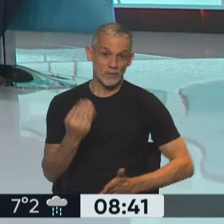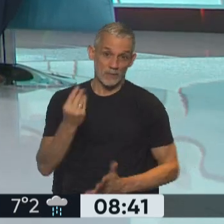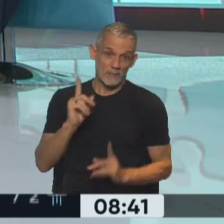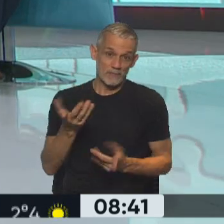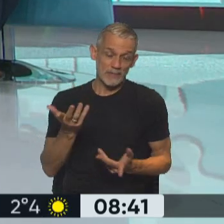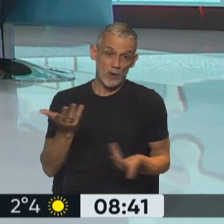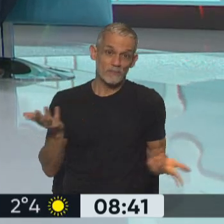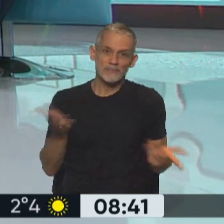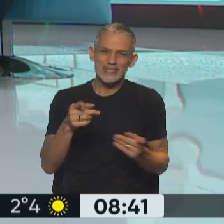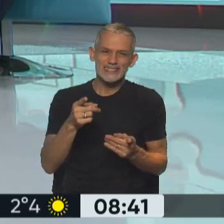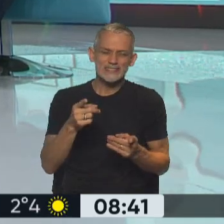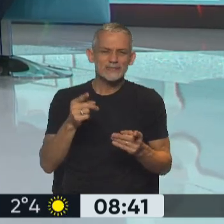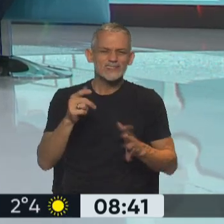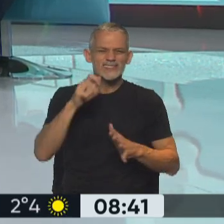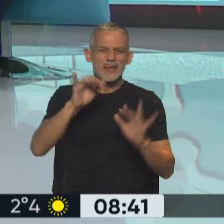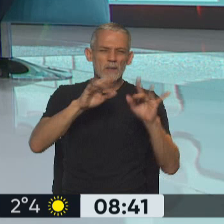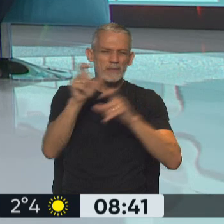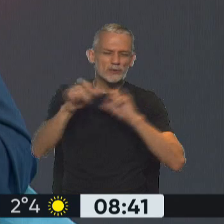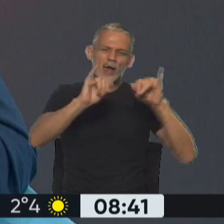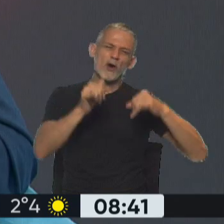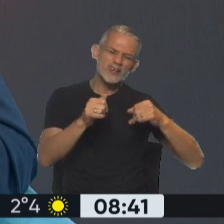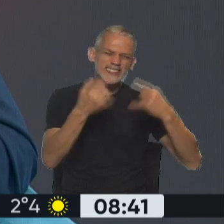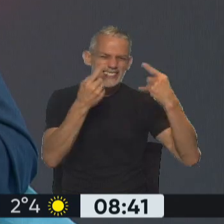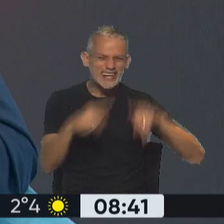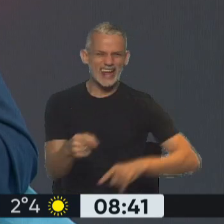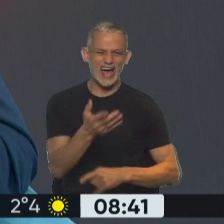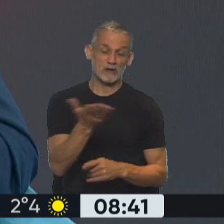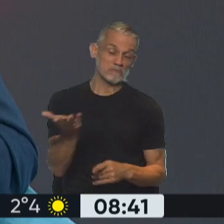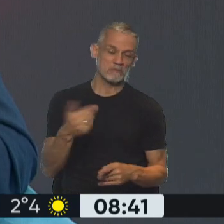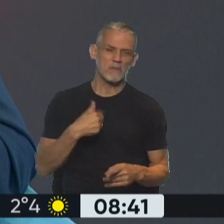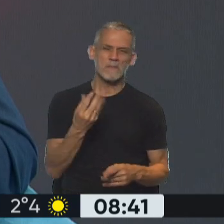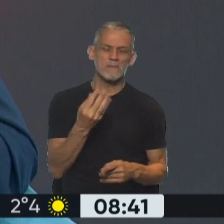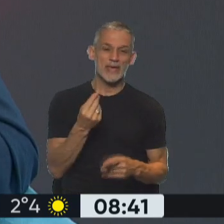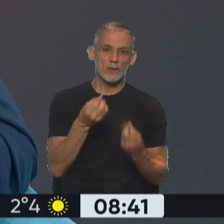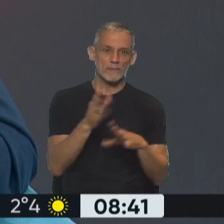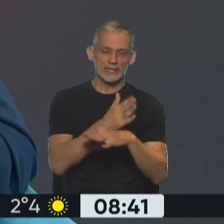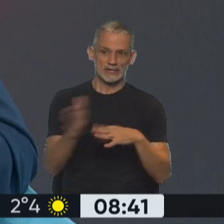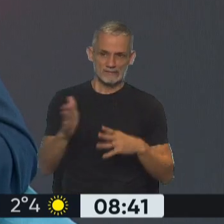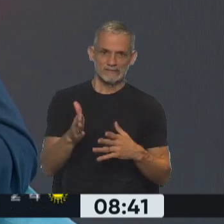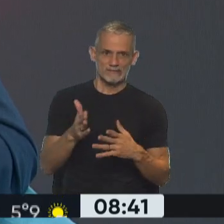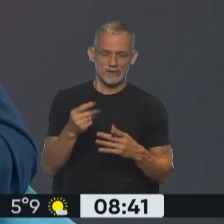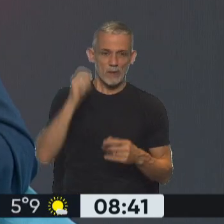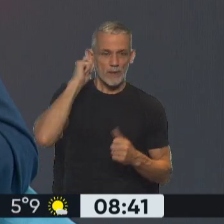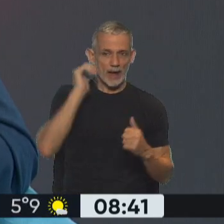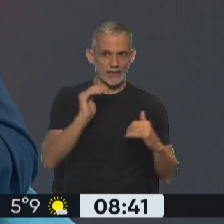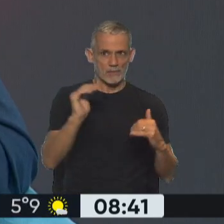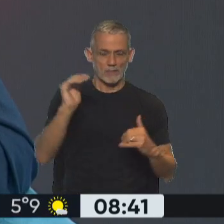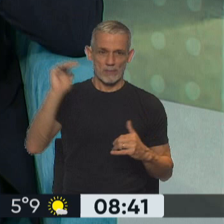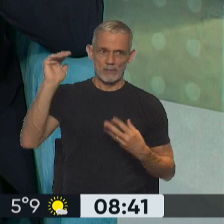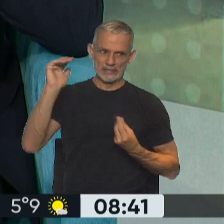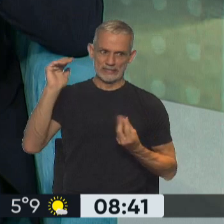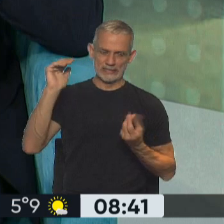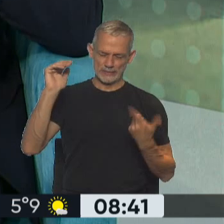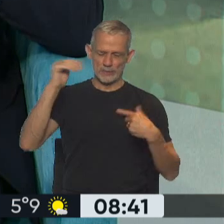como es menos frecuente en personas jóvenes, el miedo empieza a aparecer cuando uno va creciendo y va aumentando la